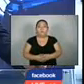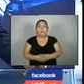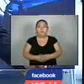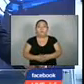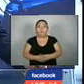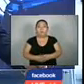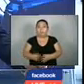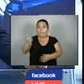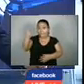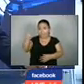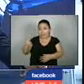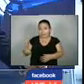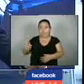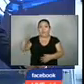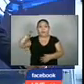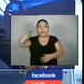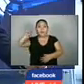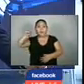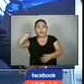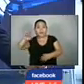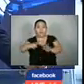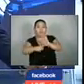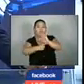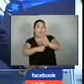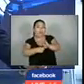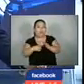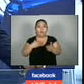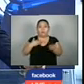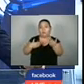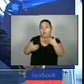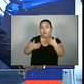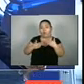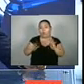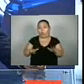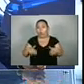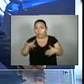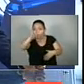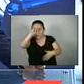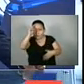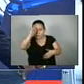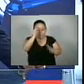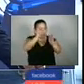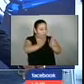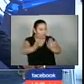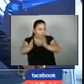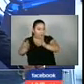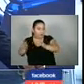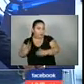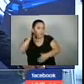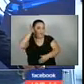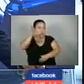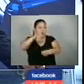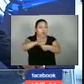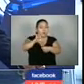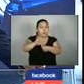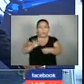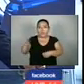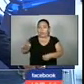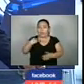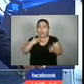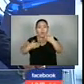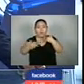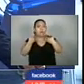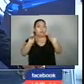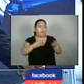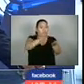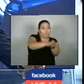Uno de los magistrados del Tribunal Supremo Electoral se refirió a los avances en el Plan General de Elecciones. Además, dijo que ya tienen listo el paquete